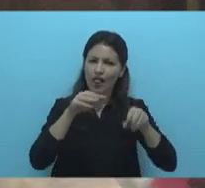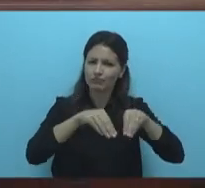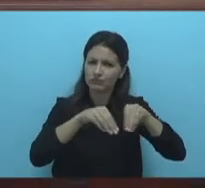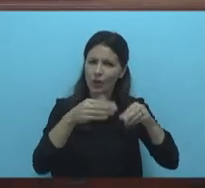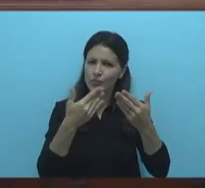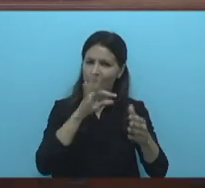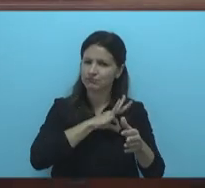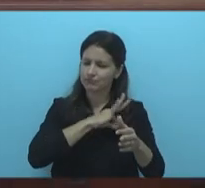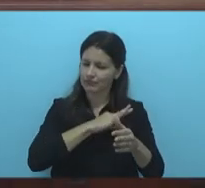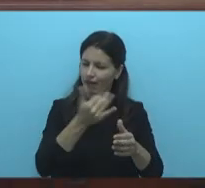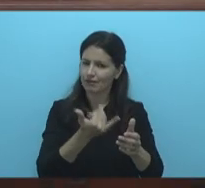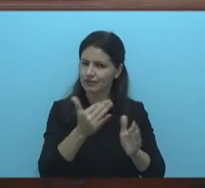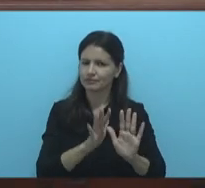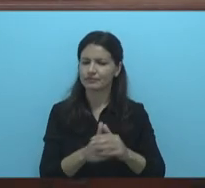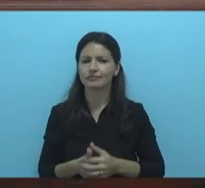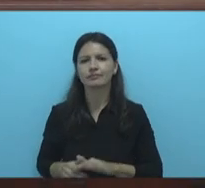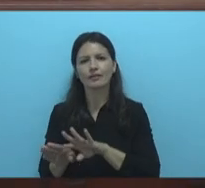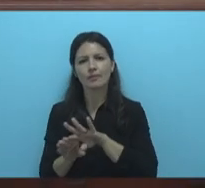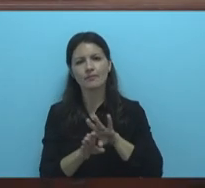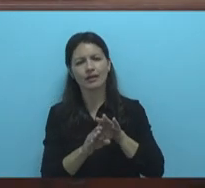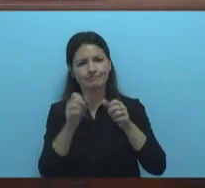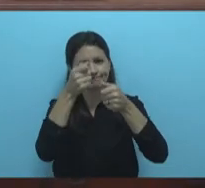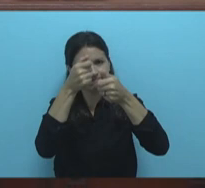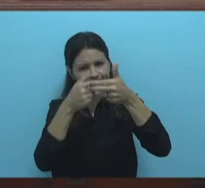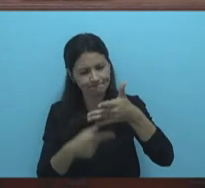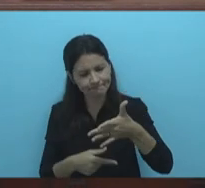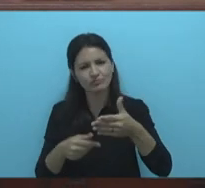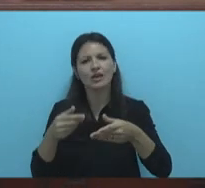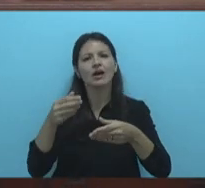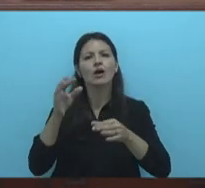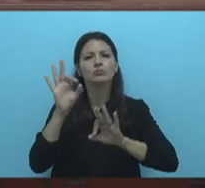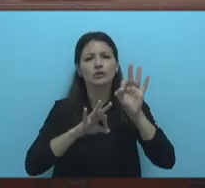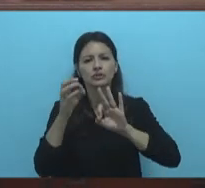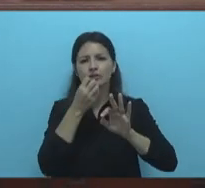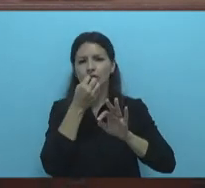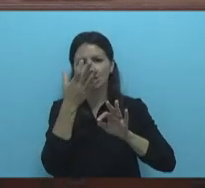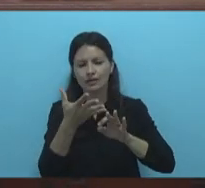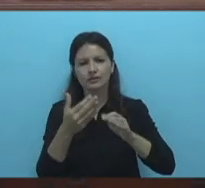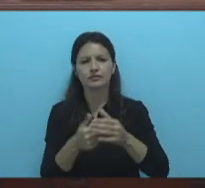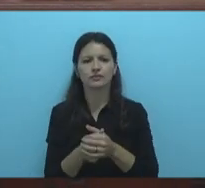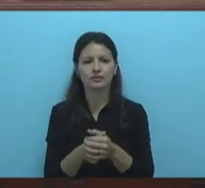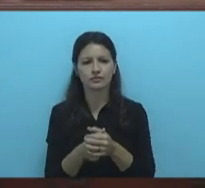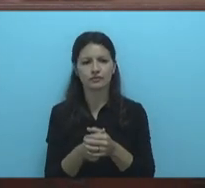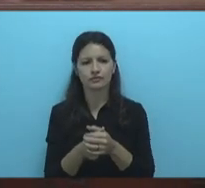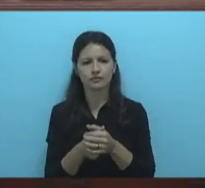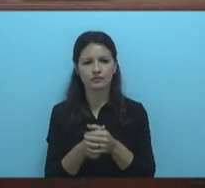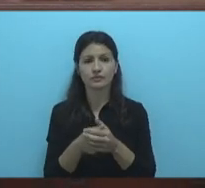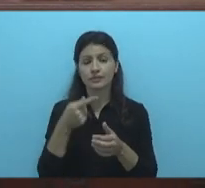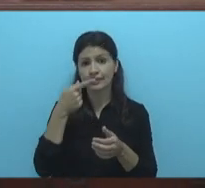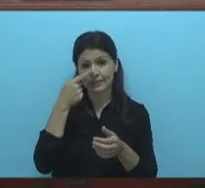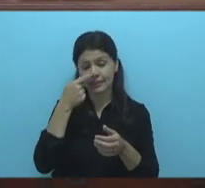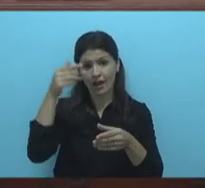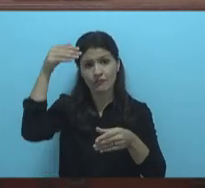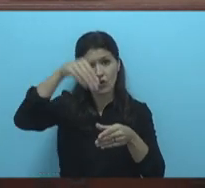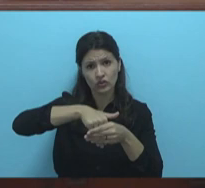diputado. Bien, con las consideraciones y las manifestaciones realizadas por los diputados y las diputadas, vamos